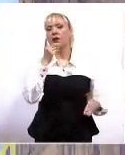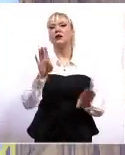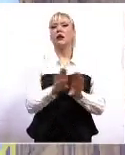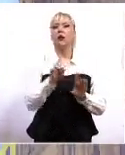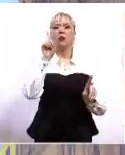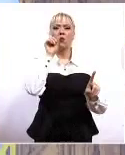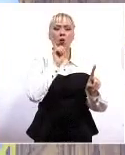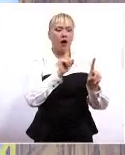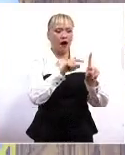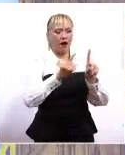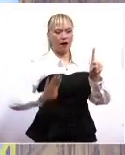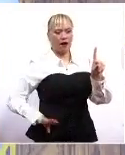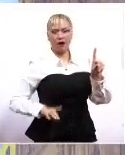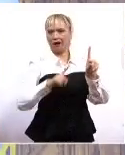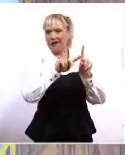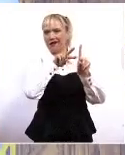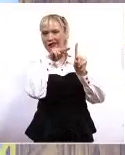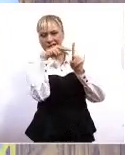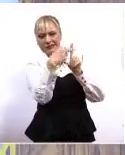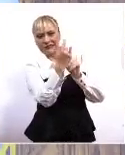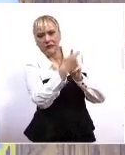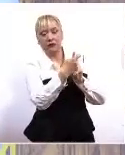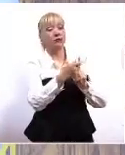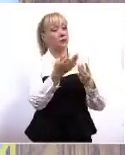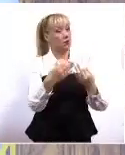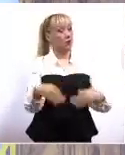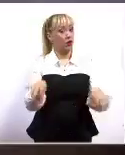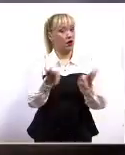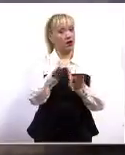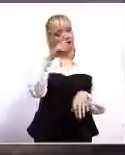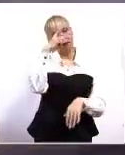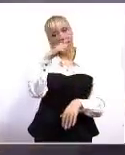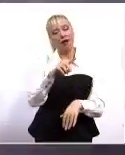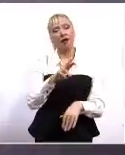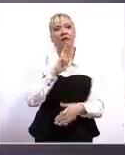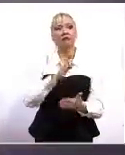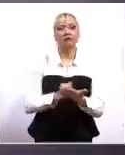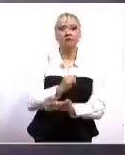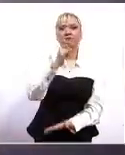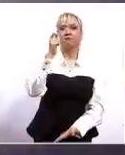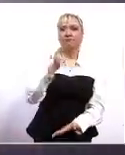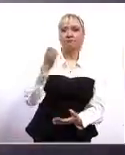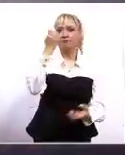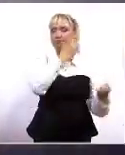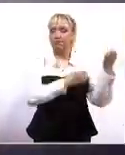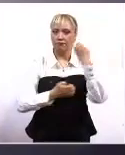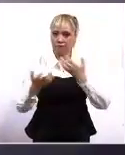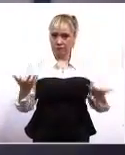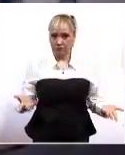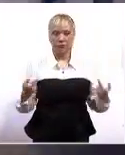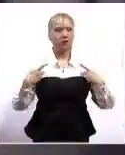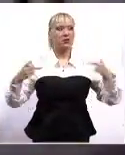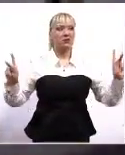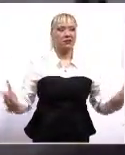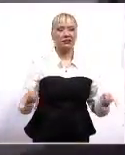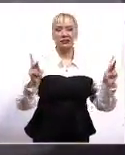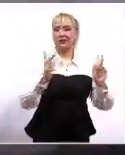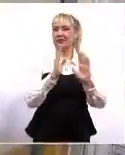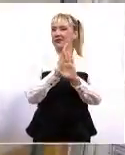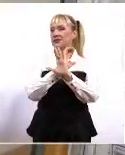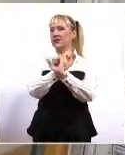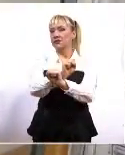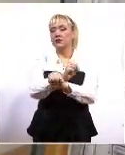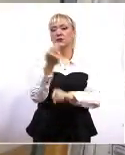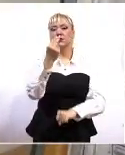es indispensable para analizar estos casos. Para combatir con éxito la trata de personas, es necesario analizar